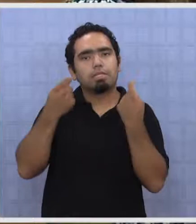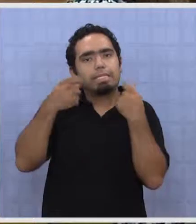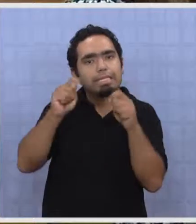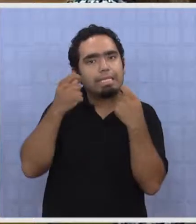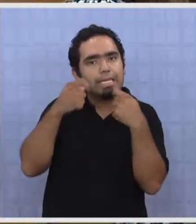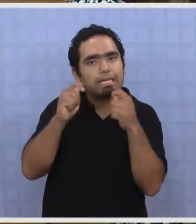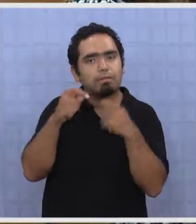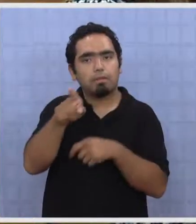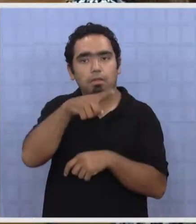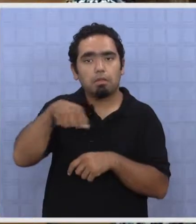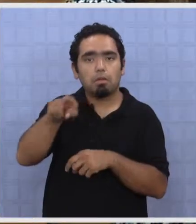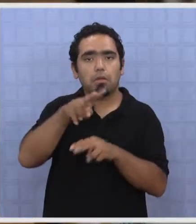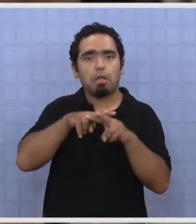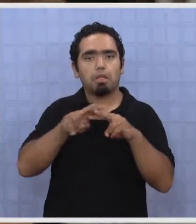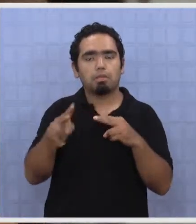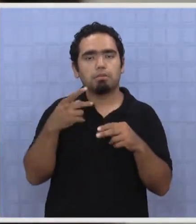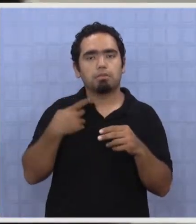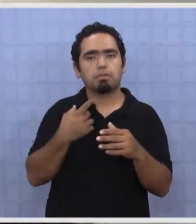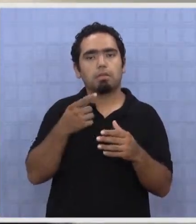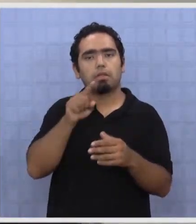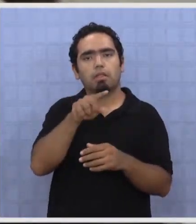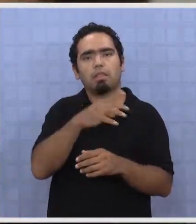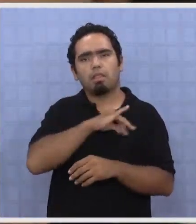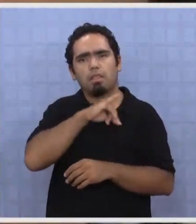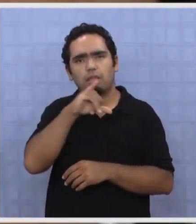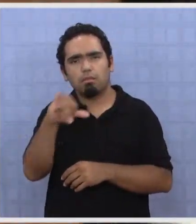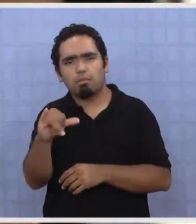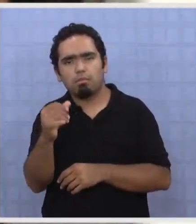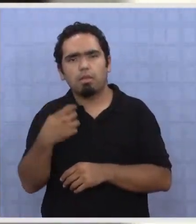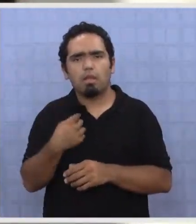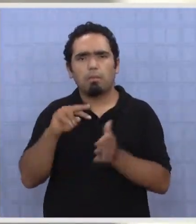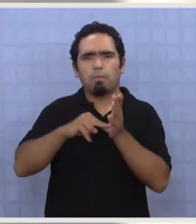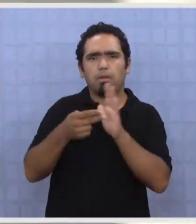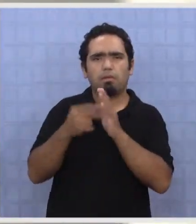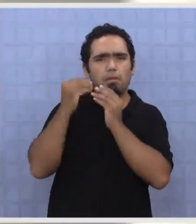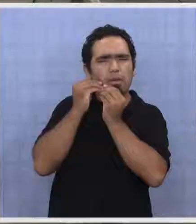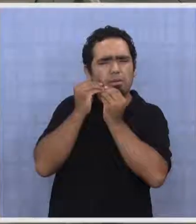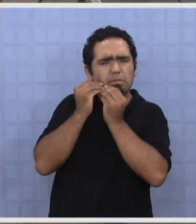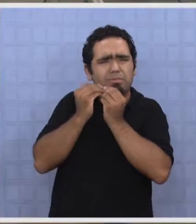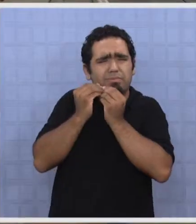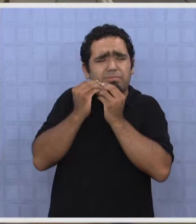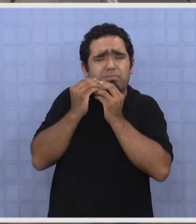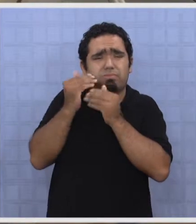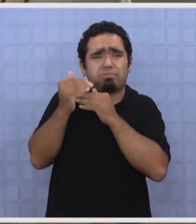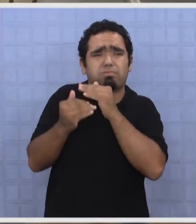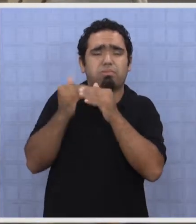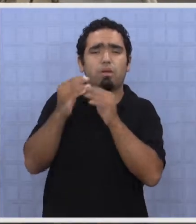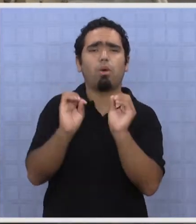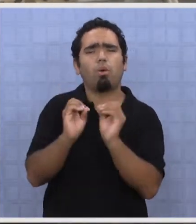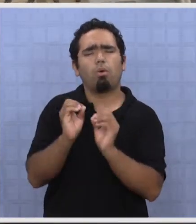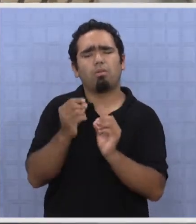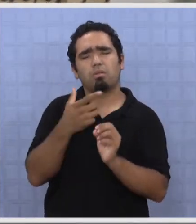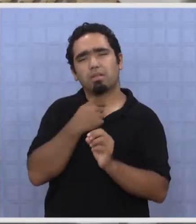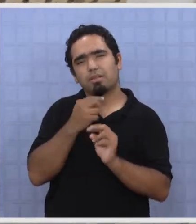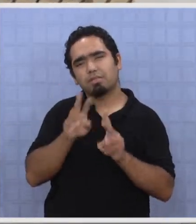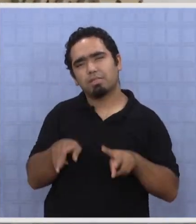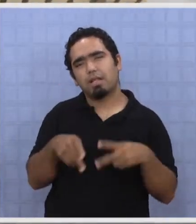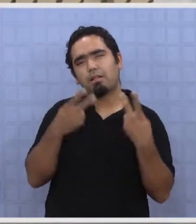ellos hacen son radicales. Y cuando ya ven que el problema avanzó, es cuando empiezan, debí haber salvado mi